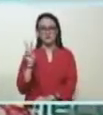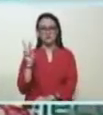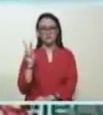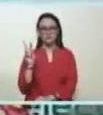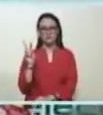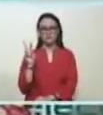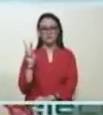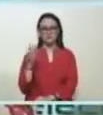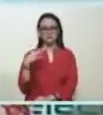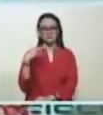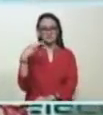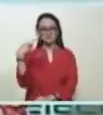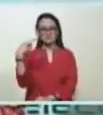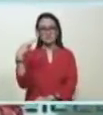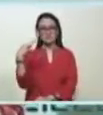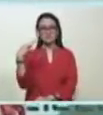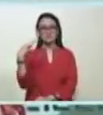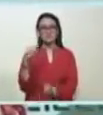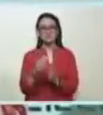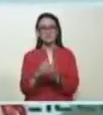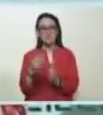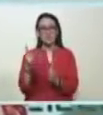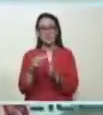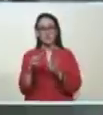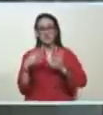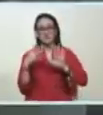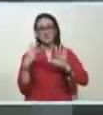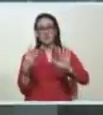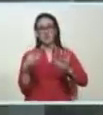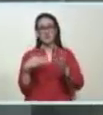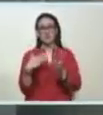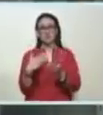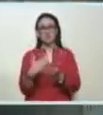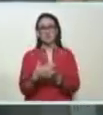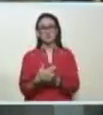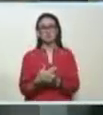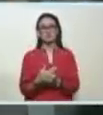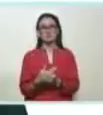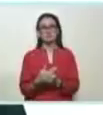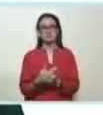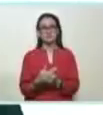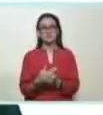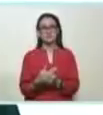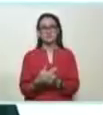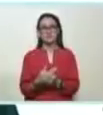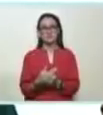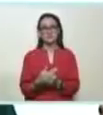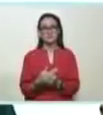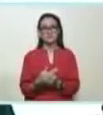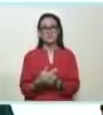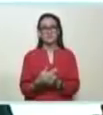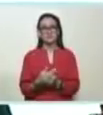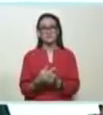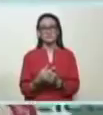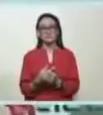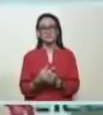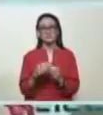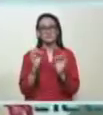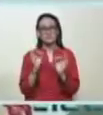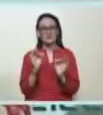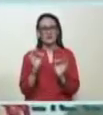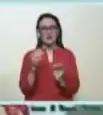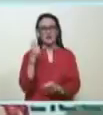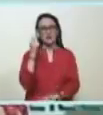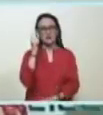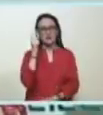Venezuela, electo en las elecciones 2018, celebradas el día